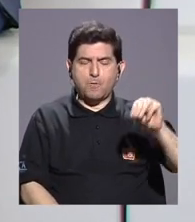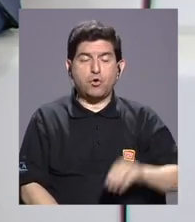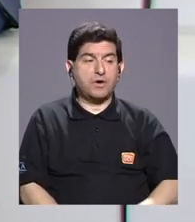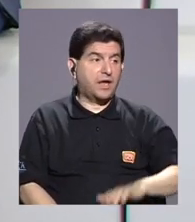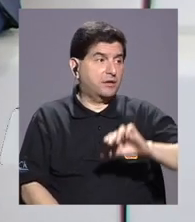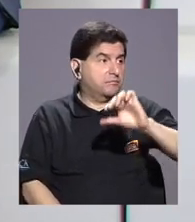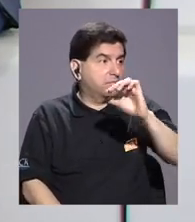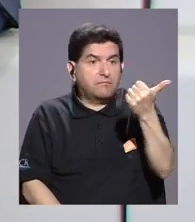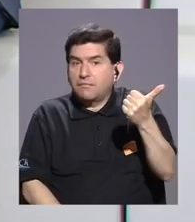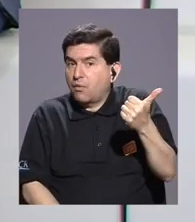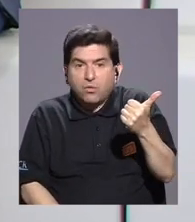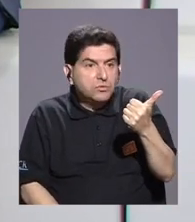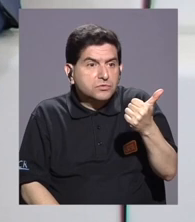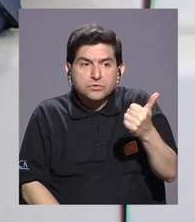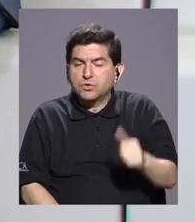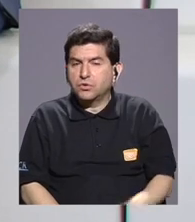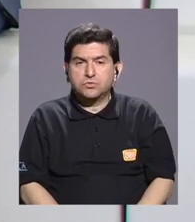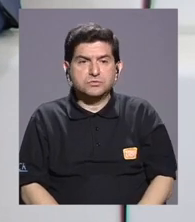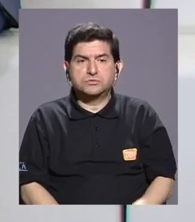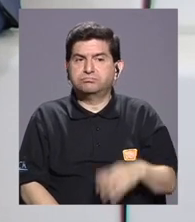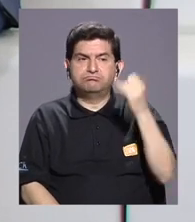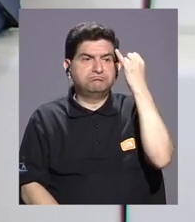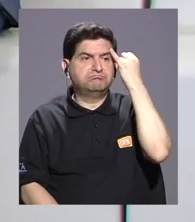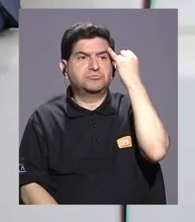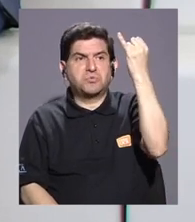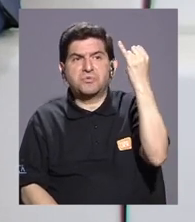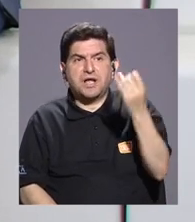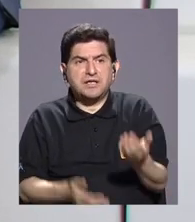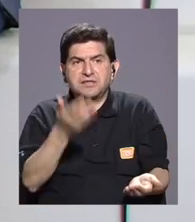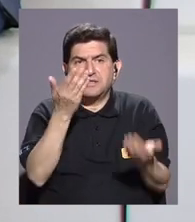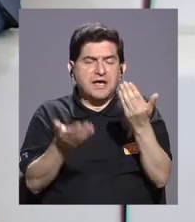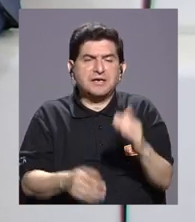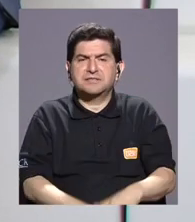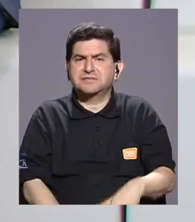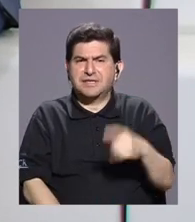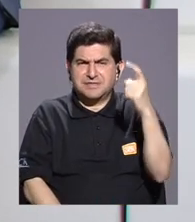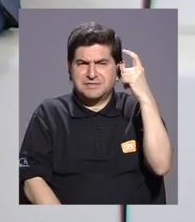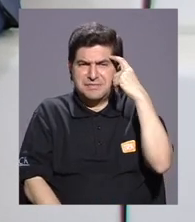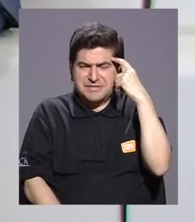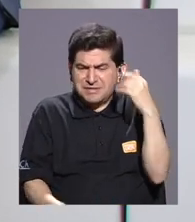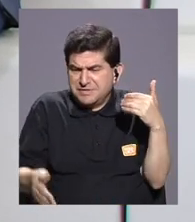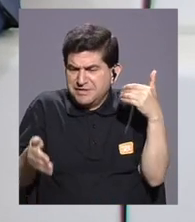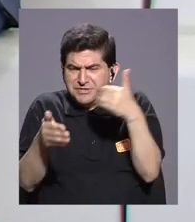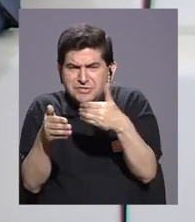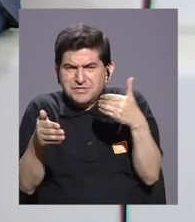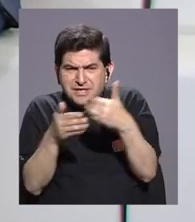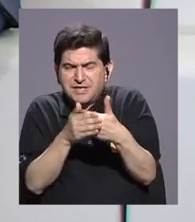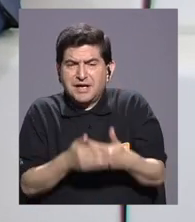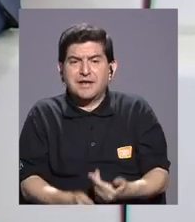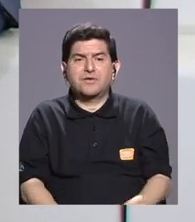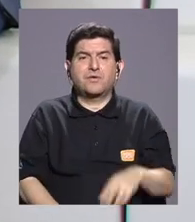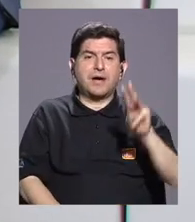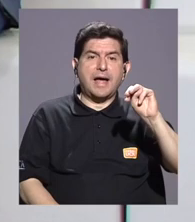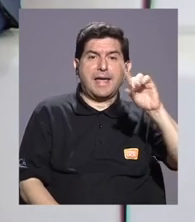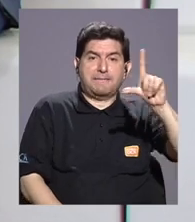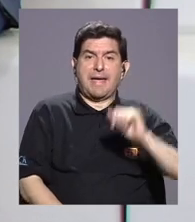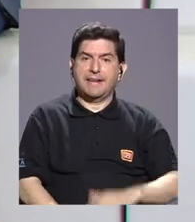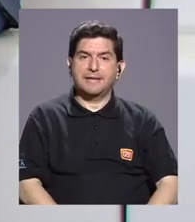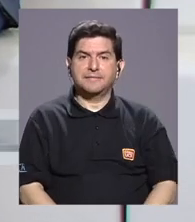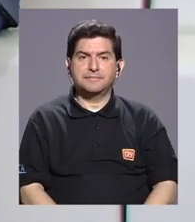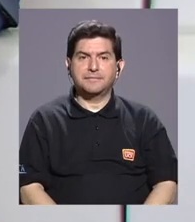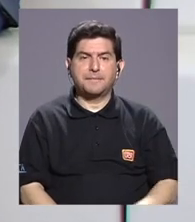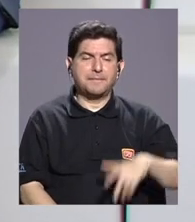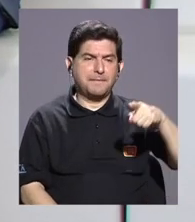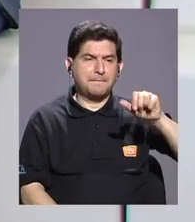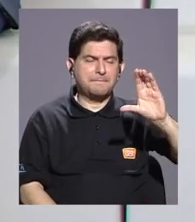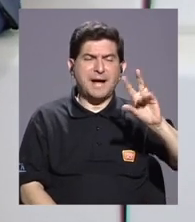y había otros que pues, seguían la línea, en su forma de pensar, eran más cercanos a los libertarios, ¿no? El PAC siempre